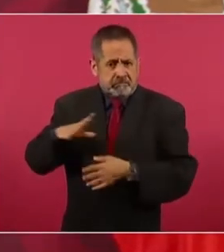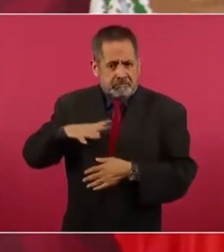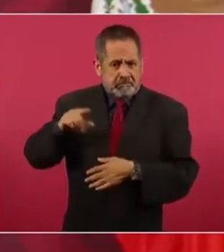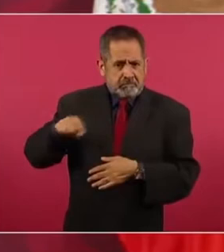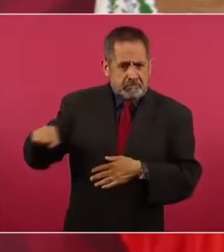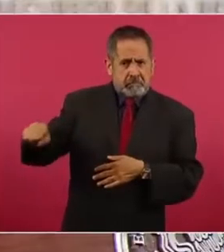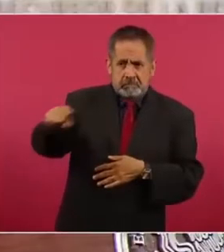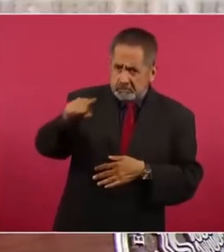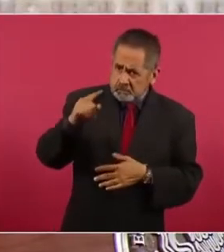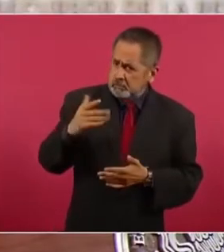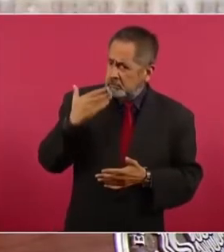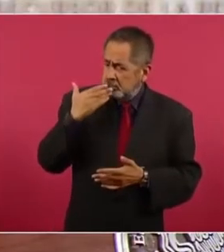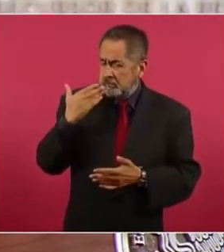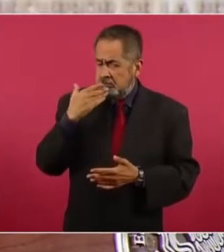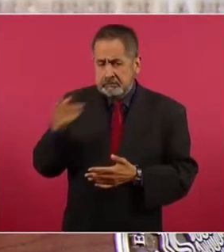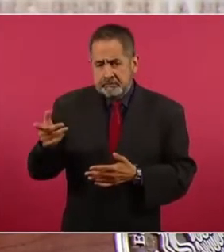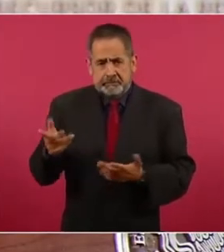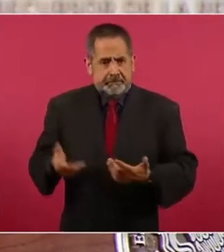beneficios.